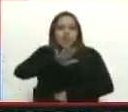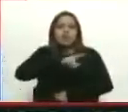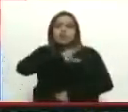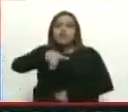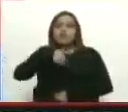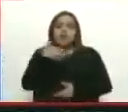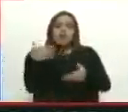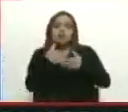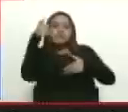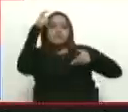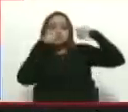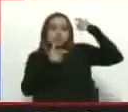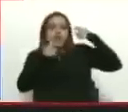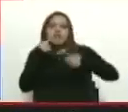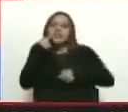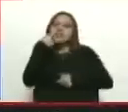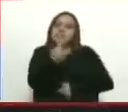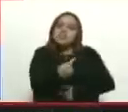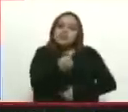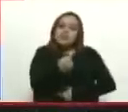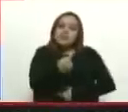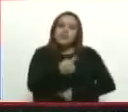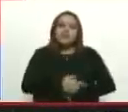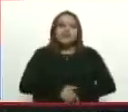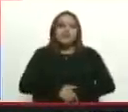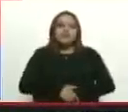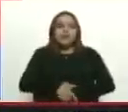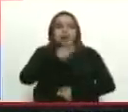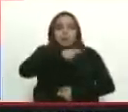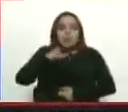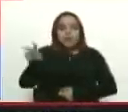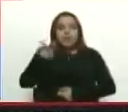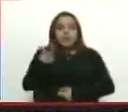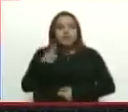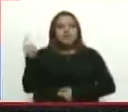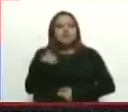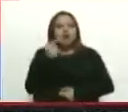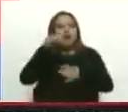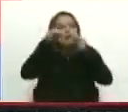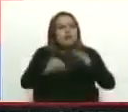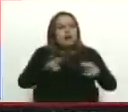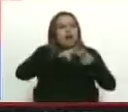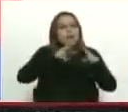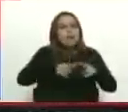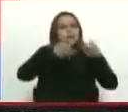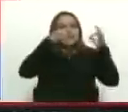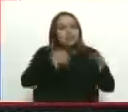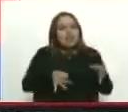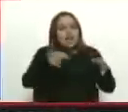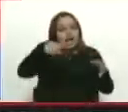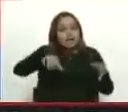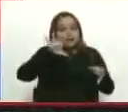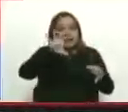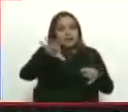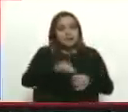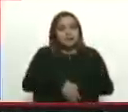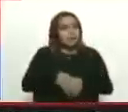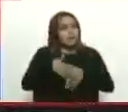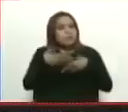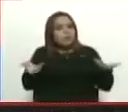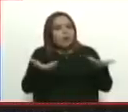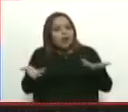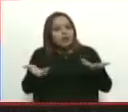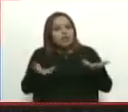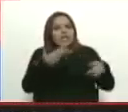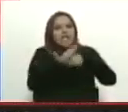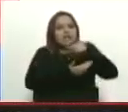el chavismo le decimos al pueblo de Venezuela que la única garantía de paz verdadera en este país es